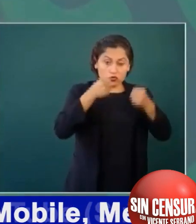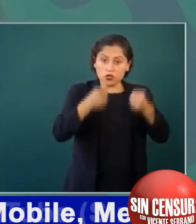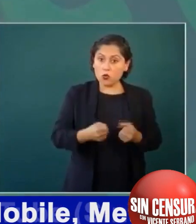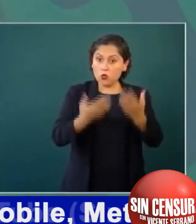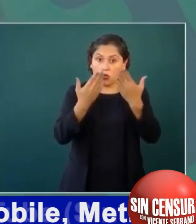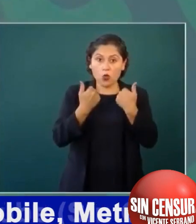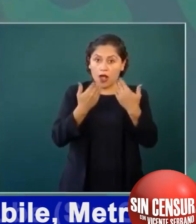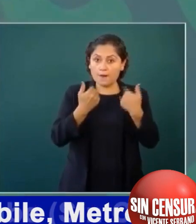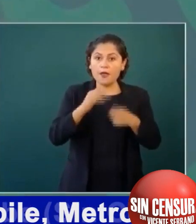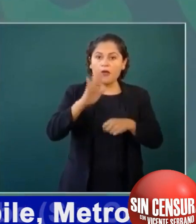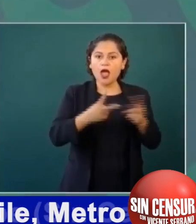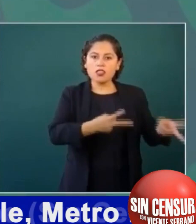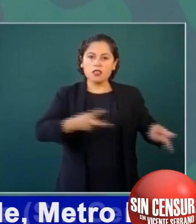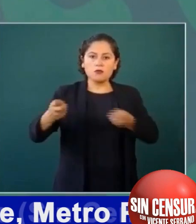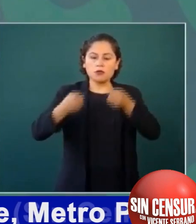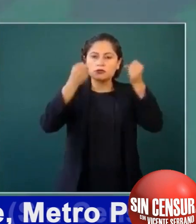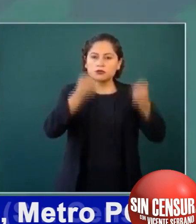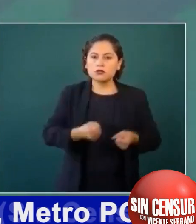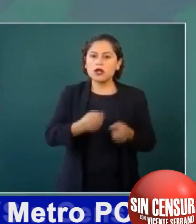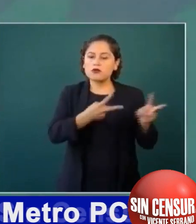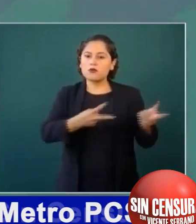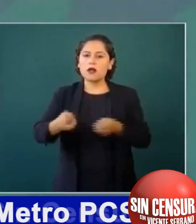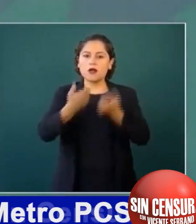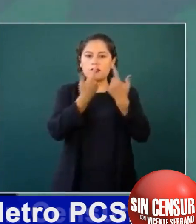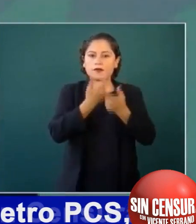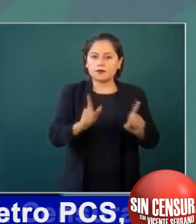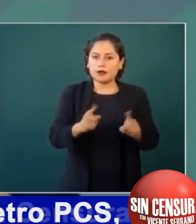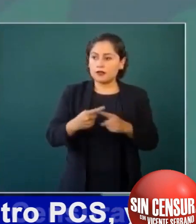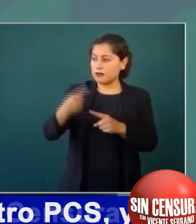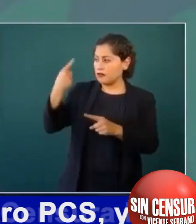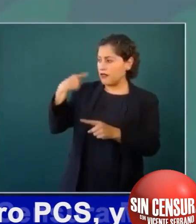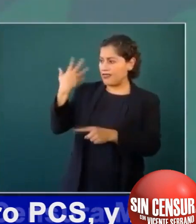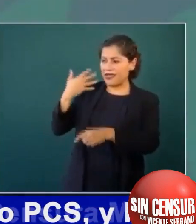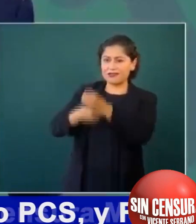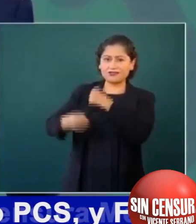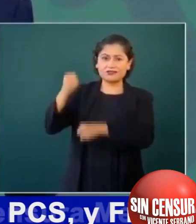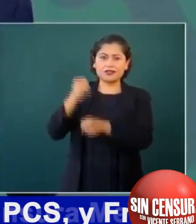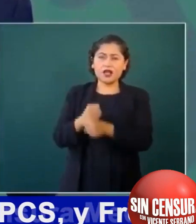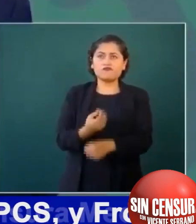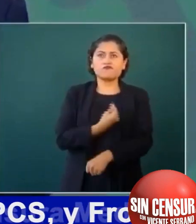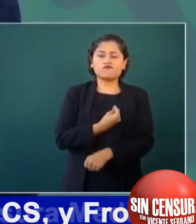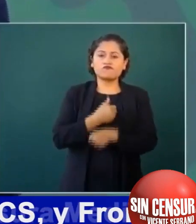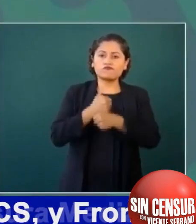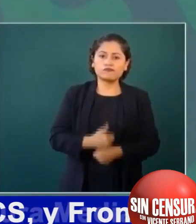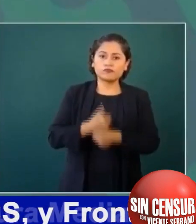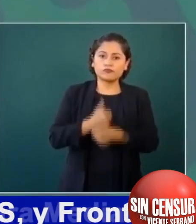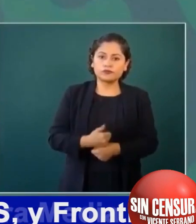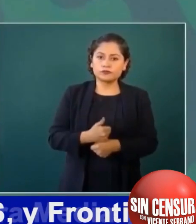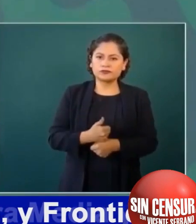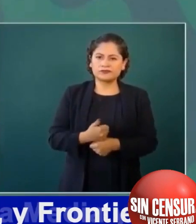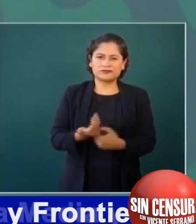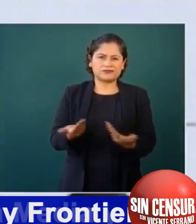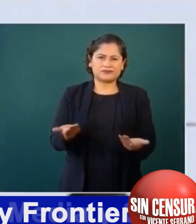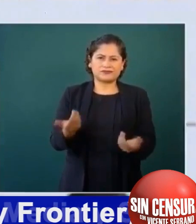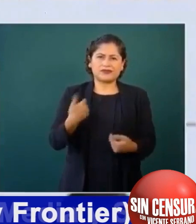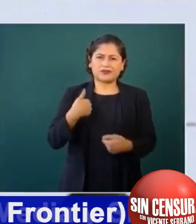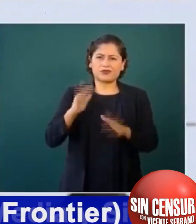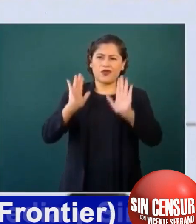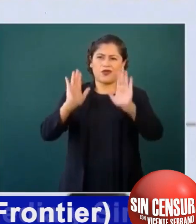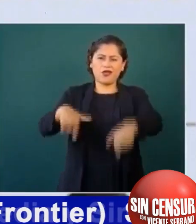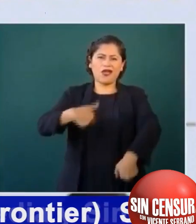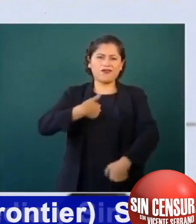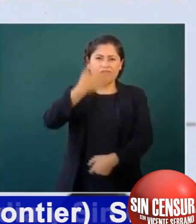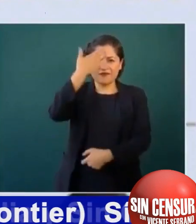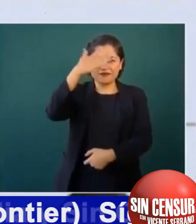una década. Por eso les digo que yo estoy acostumbrado a esto. Pero en mi caso, no solo tengo que cuidarme